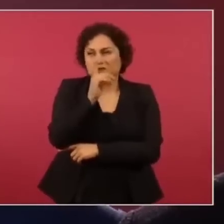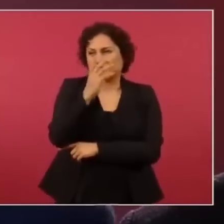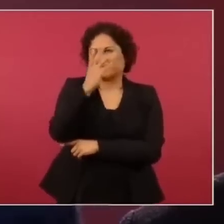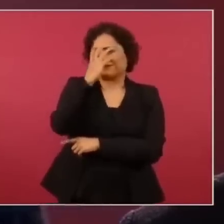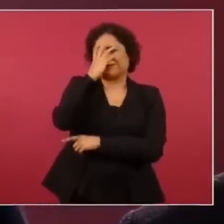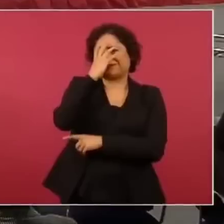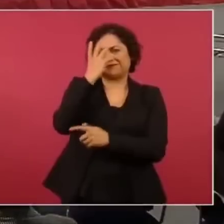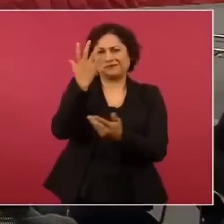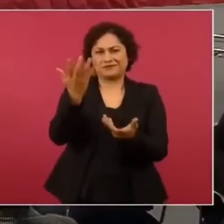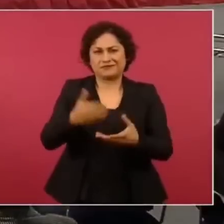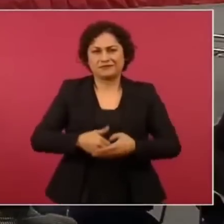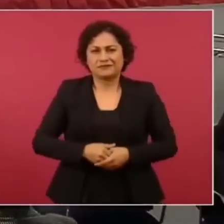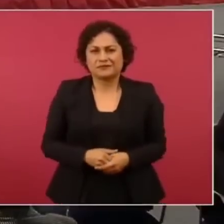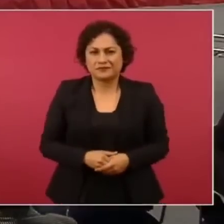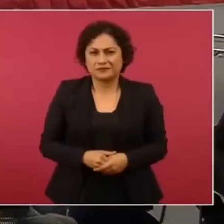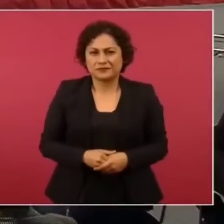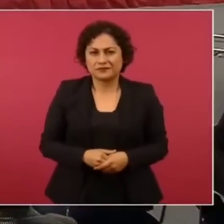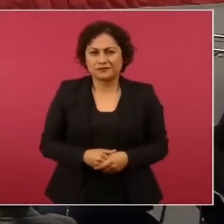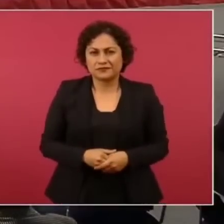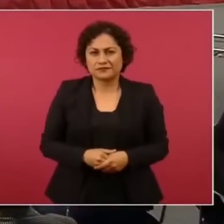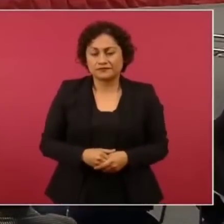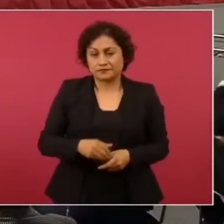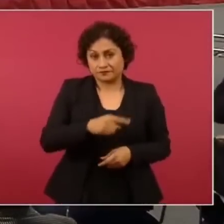en Nueva York?